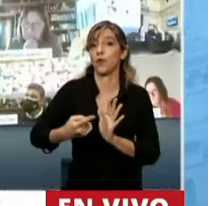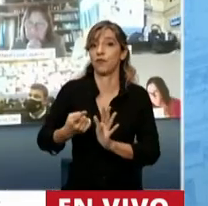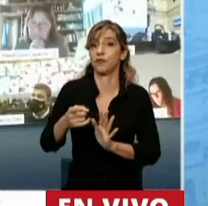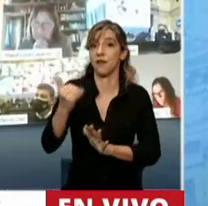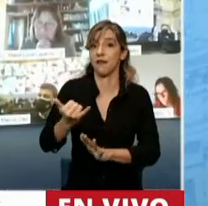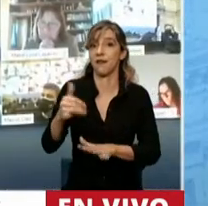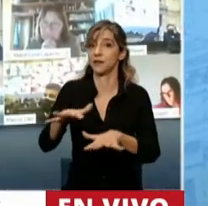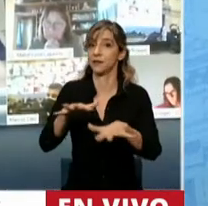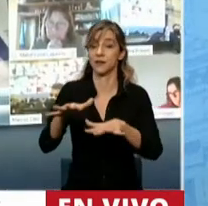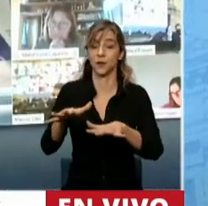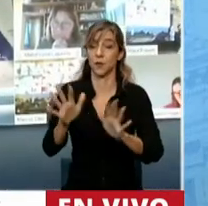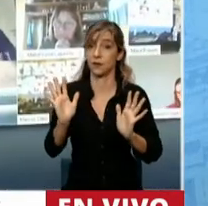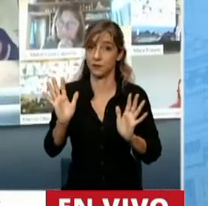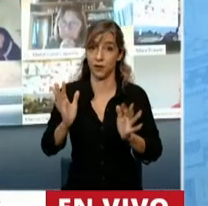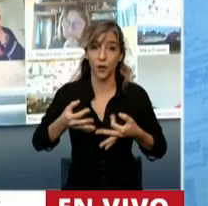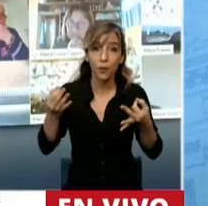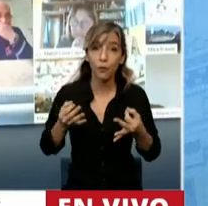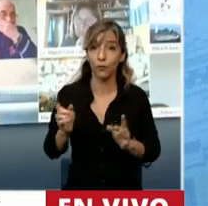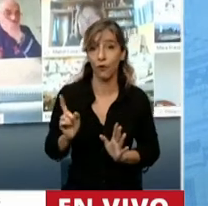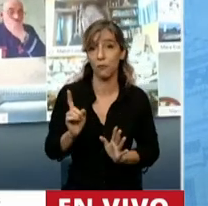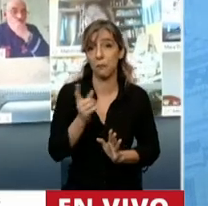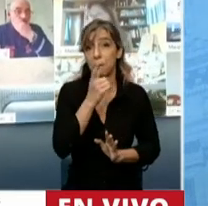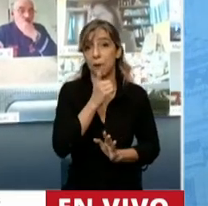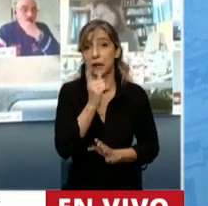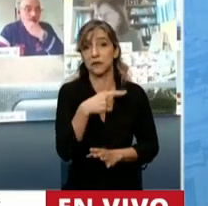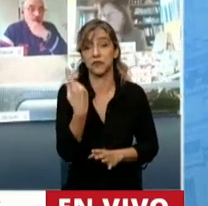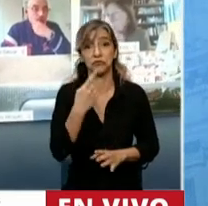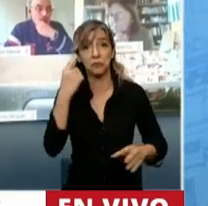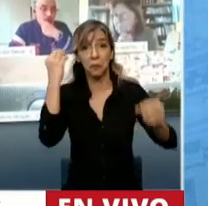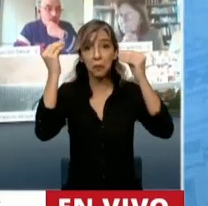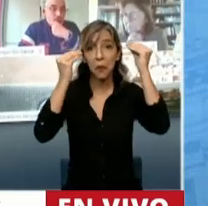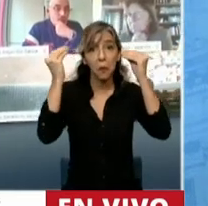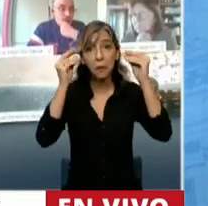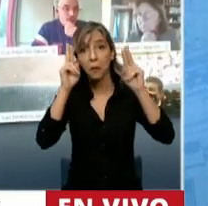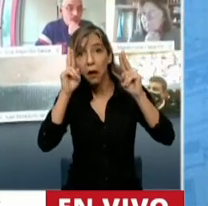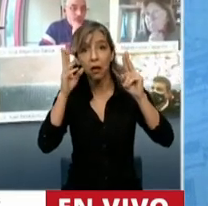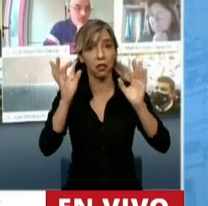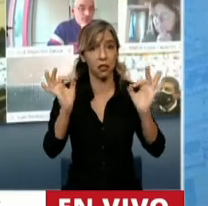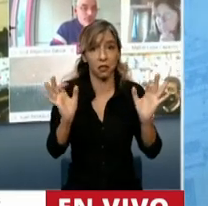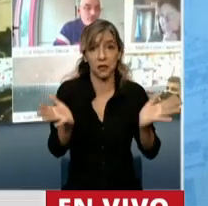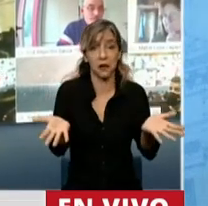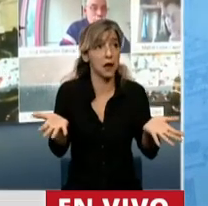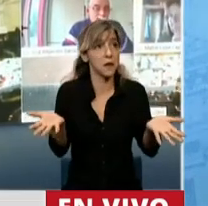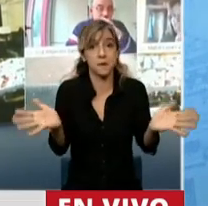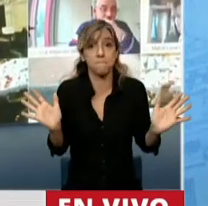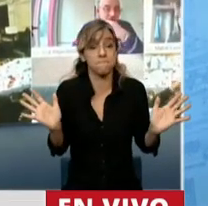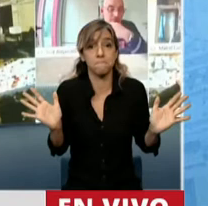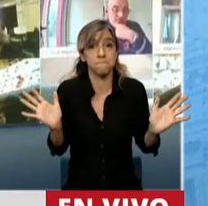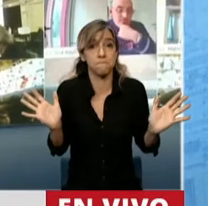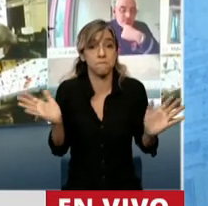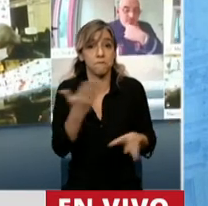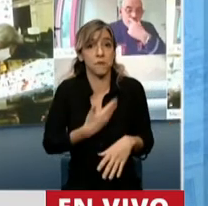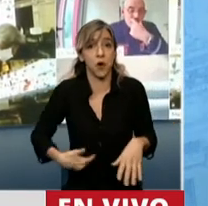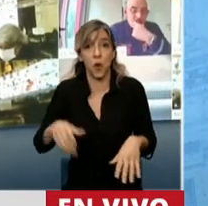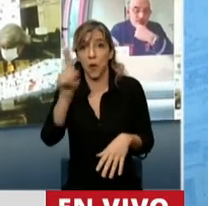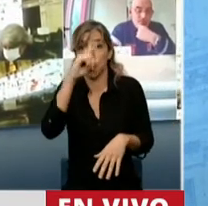bueno, y es algo que no parece ni preocupar ni ocupar la agenda pública del gobierno nacional y